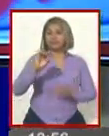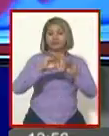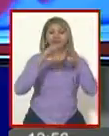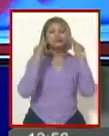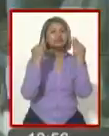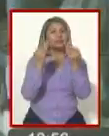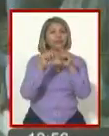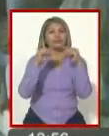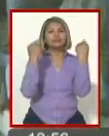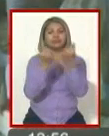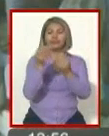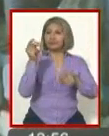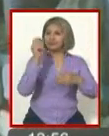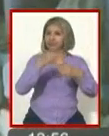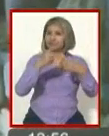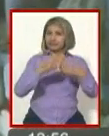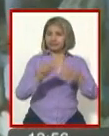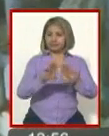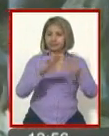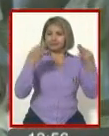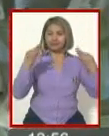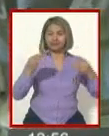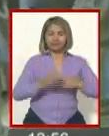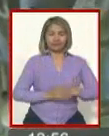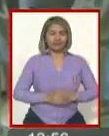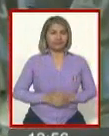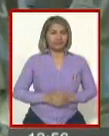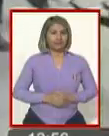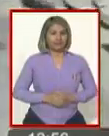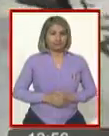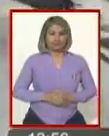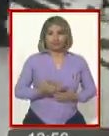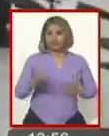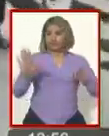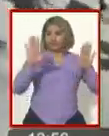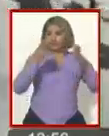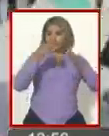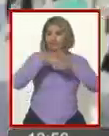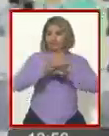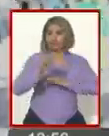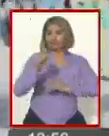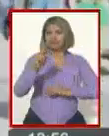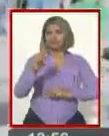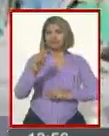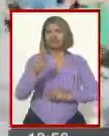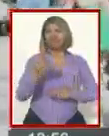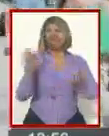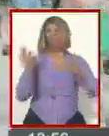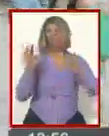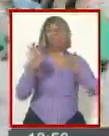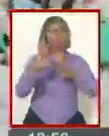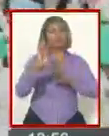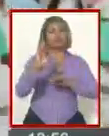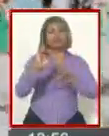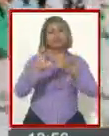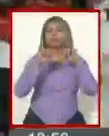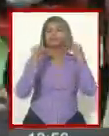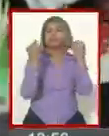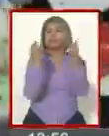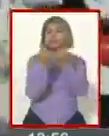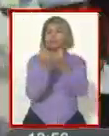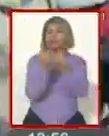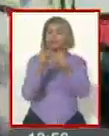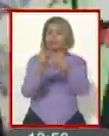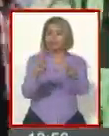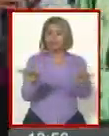participaron. Abrió la fiesta de la Virgen de Urcupiña. Este domingo la entrada autóctona movilizó a 60 agrupaciones de